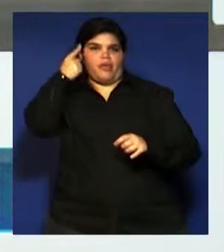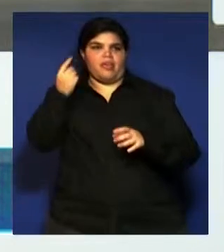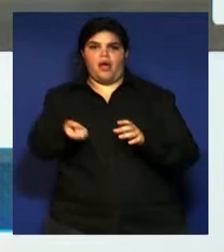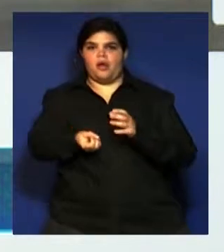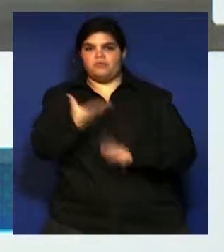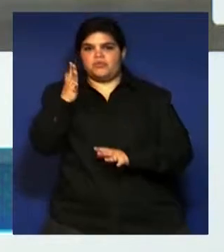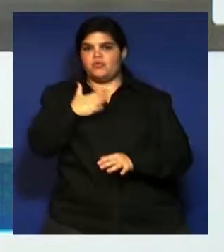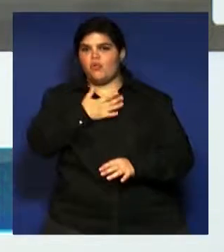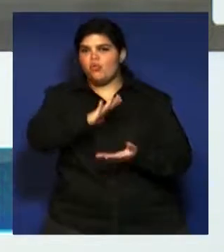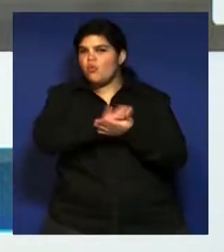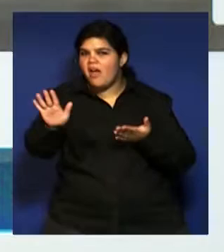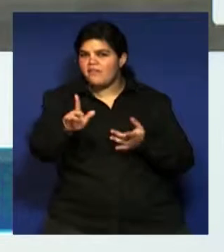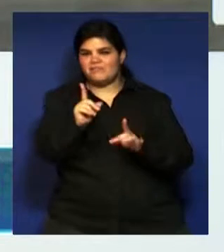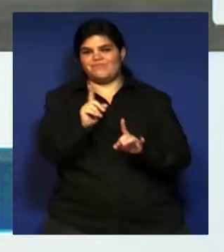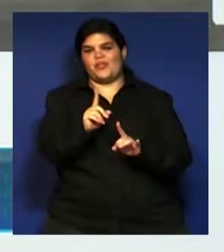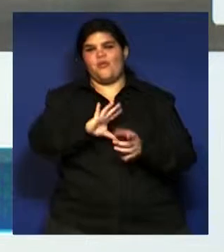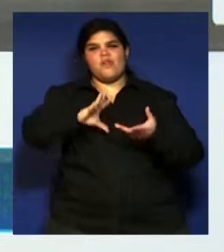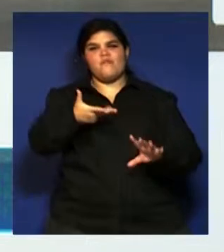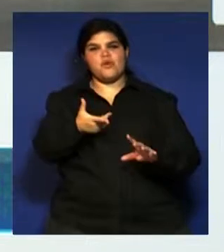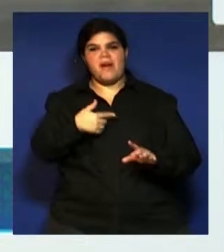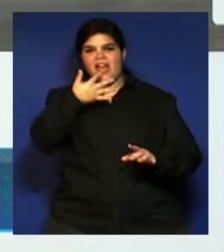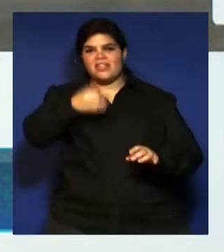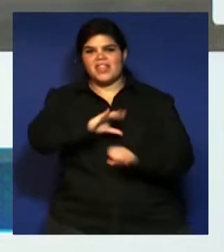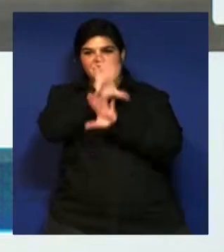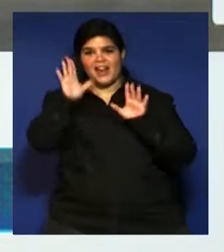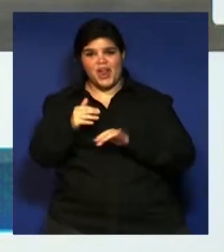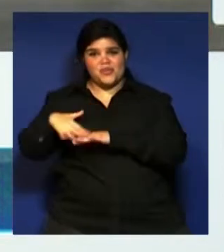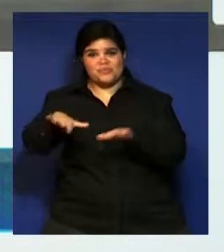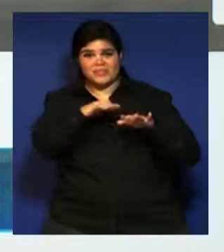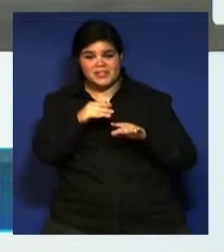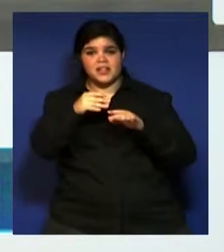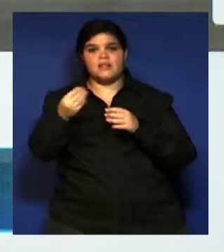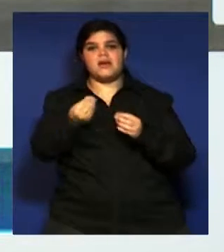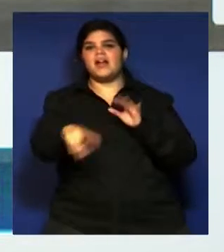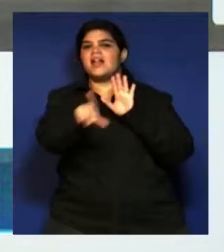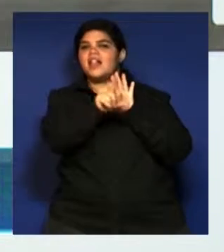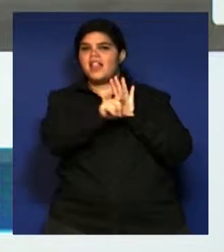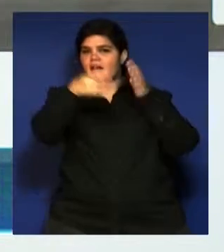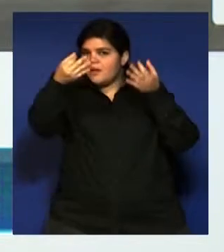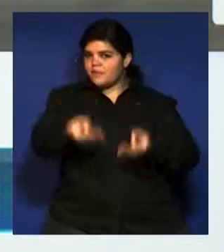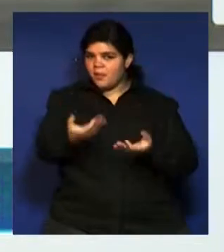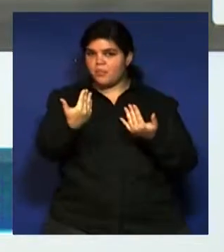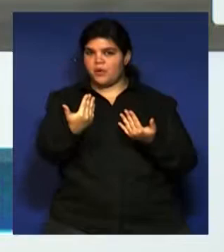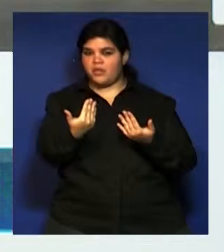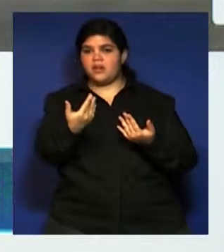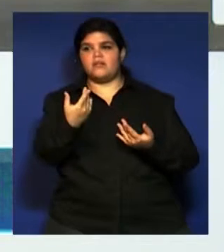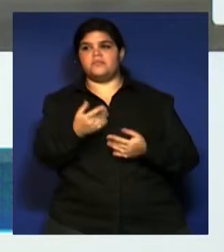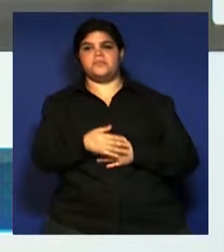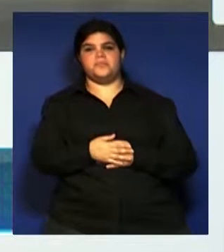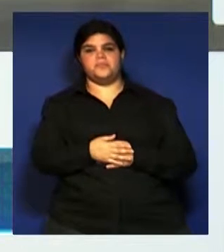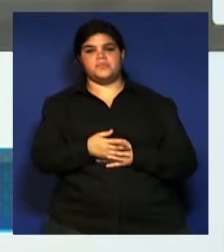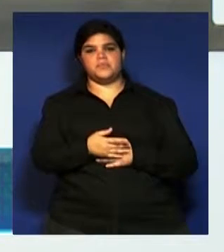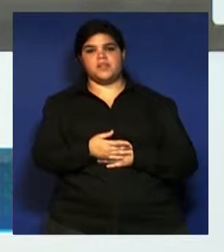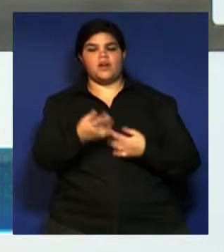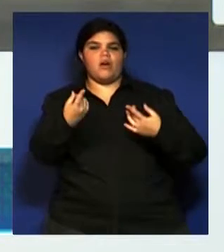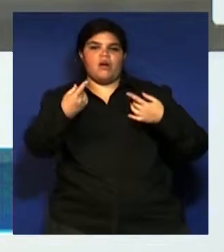poner en práctica el sentido común y buena voluntad para aplicar ciertas leyes, pero no hay nada que no se pueda basar